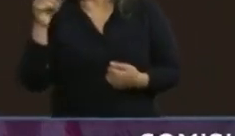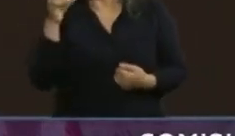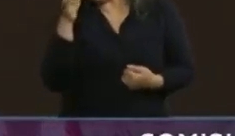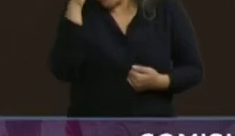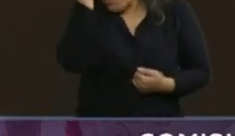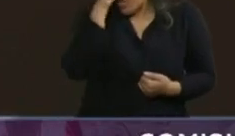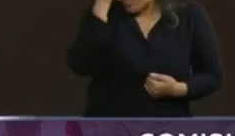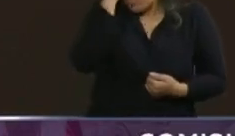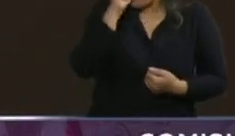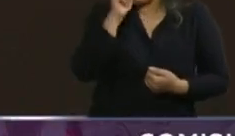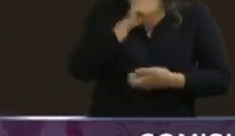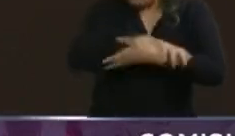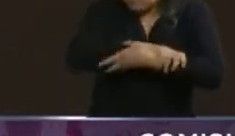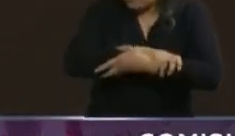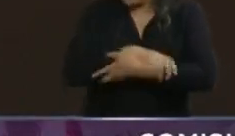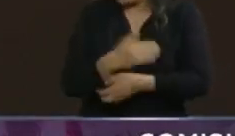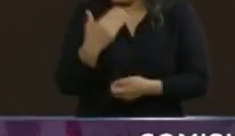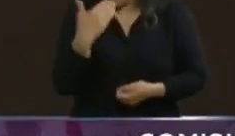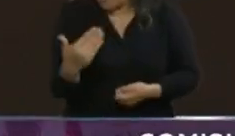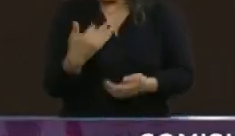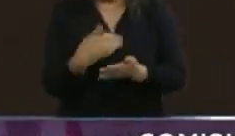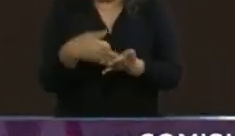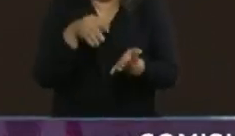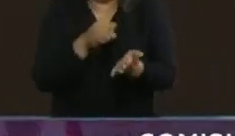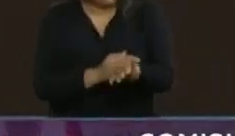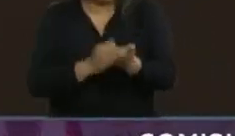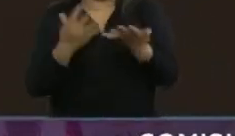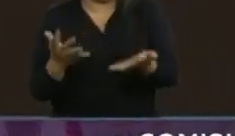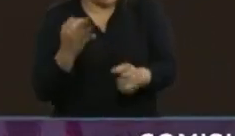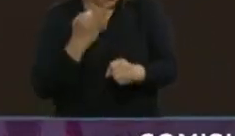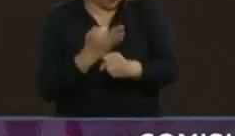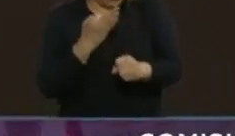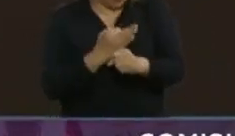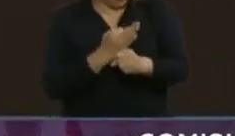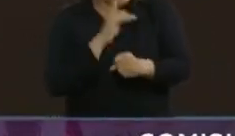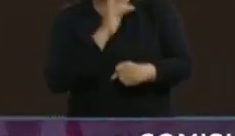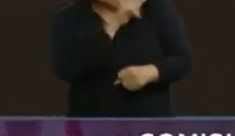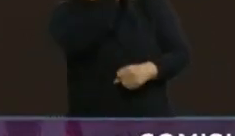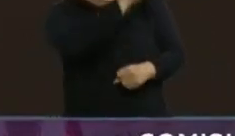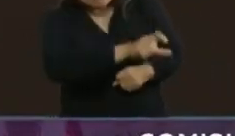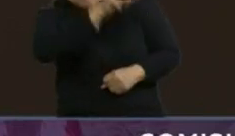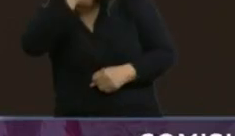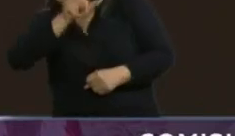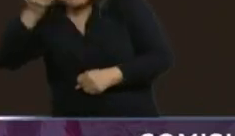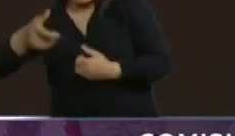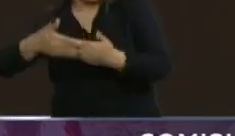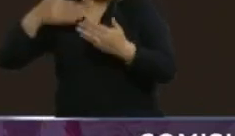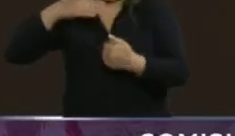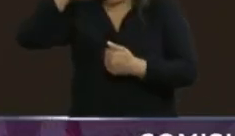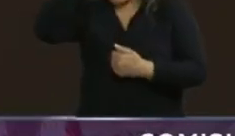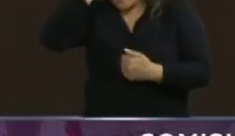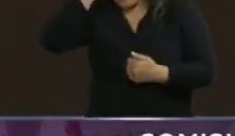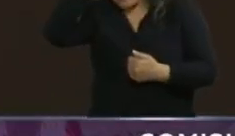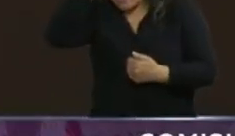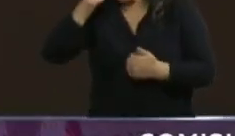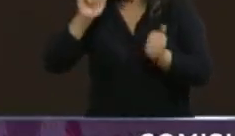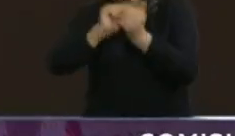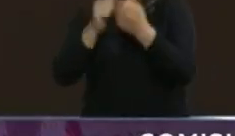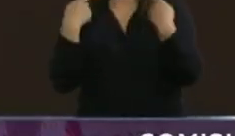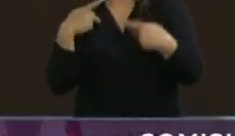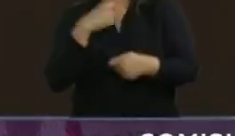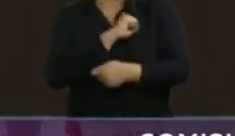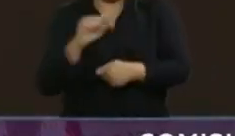buenos, loables, heroicos. Muchos de los que están aquí en estas columnas pactaron con sus adversarios.